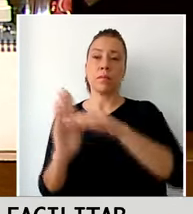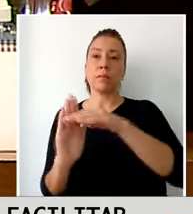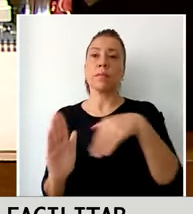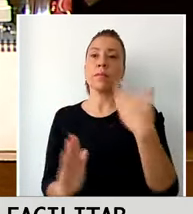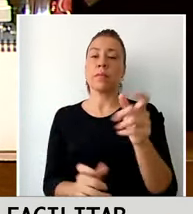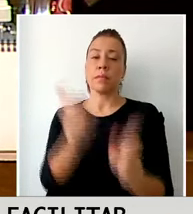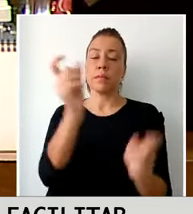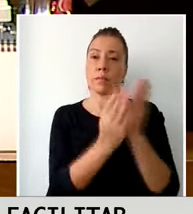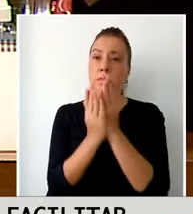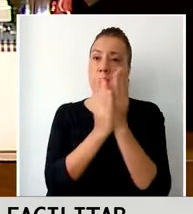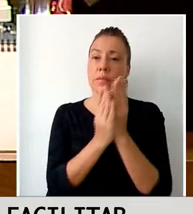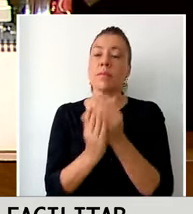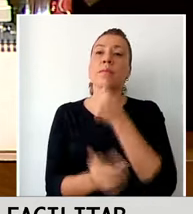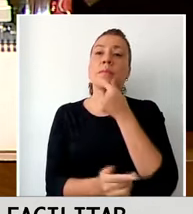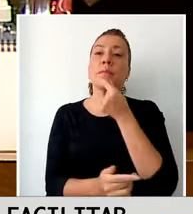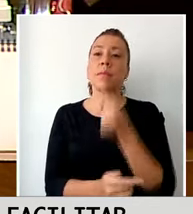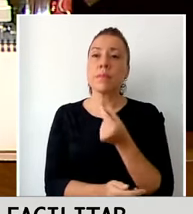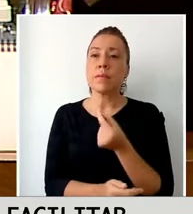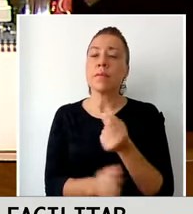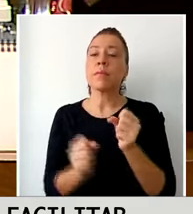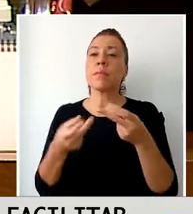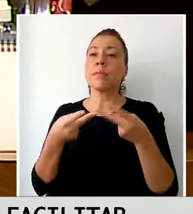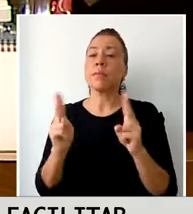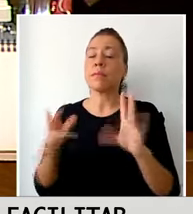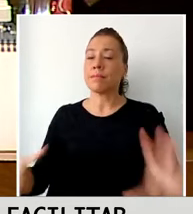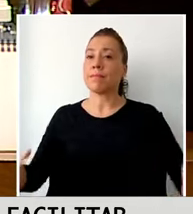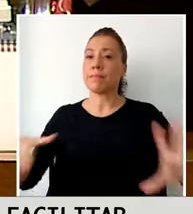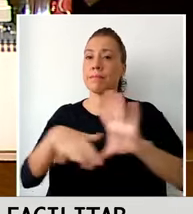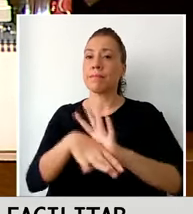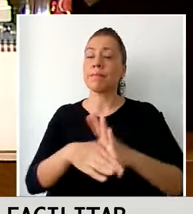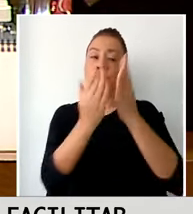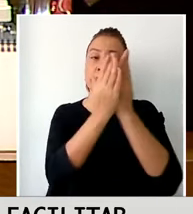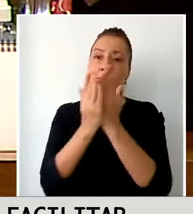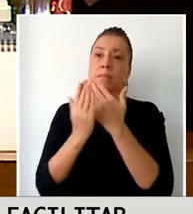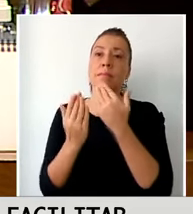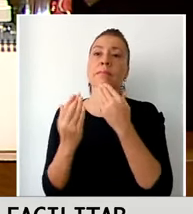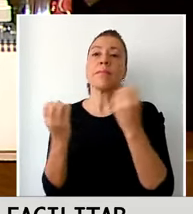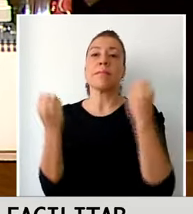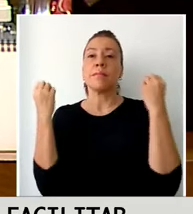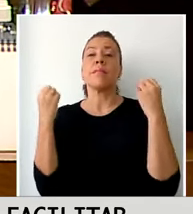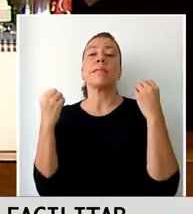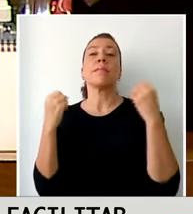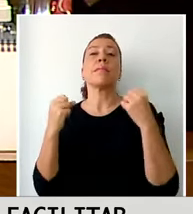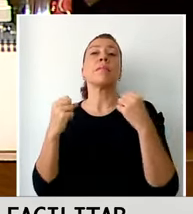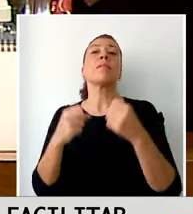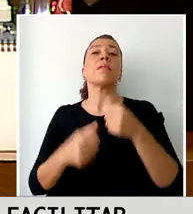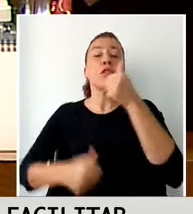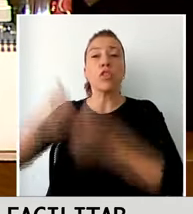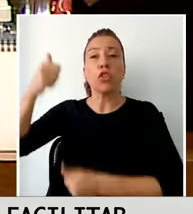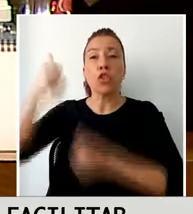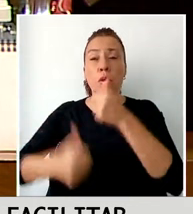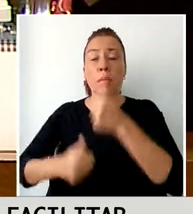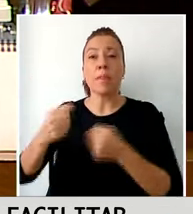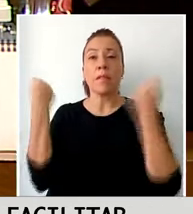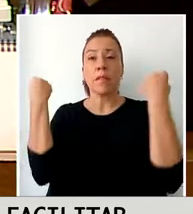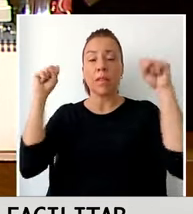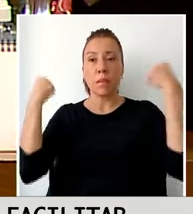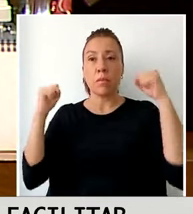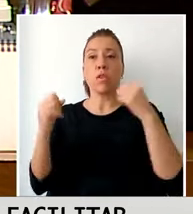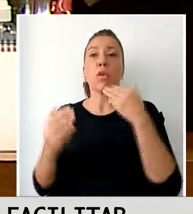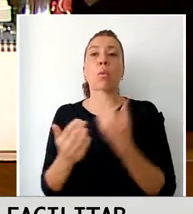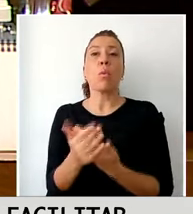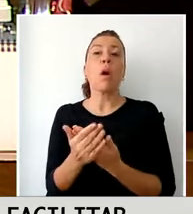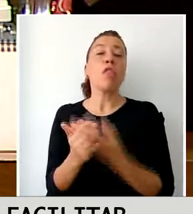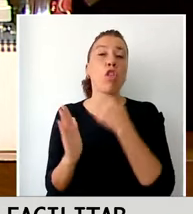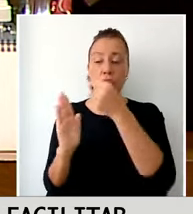facilidades que permitan compatibilizar sus estudios con la práctica intensiva y competitiva de deportes en los casos y condiciones que indica